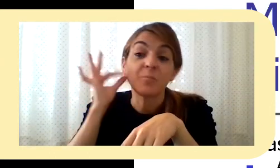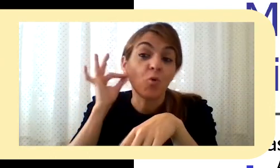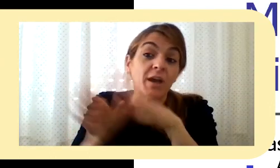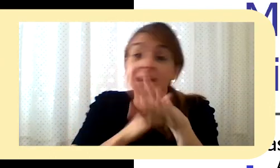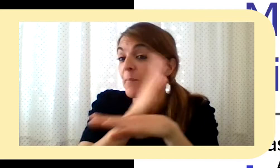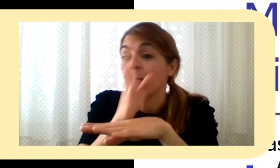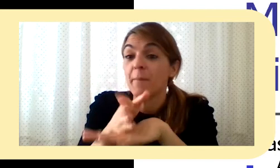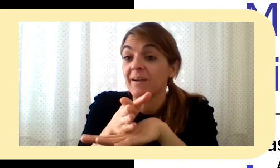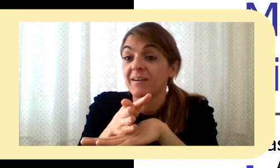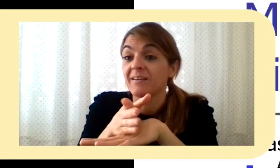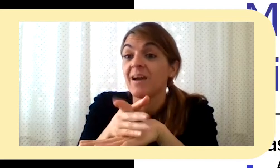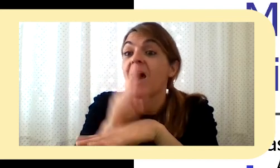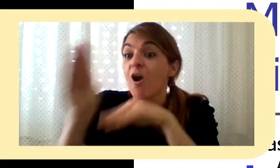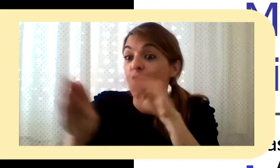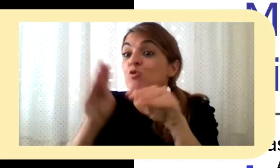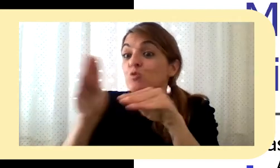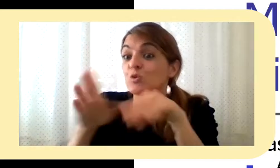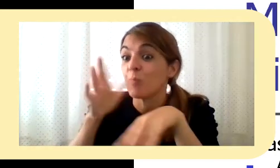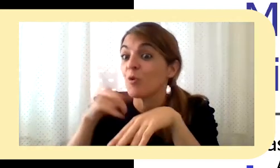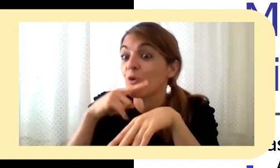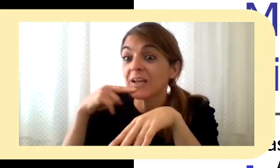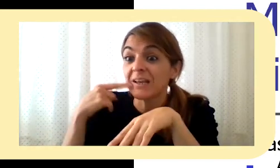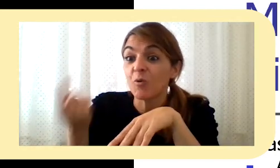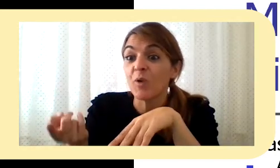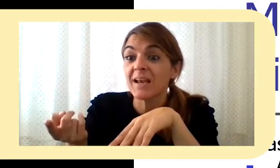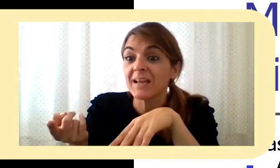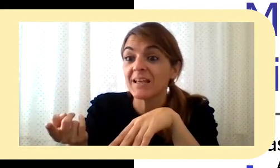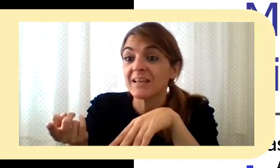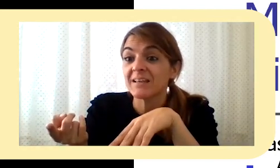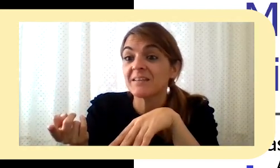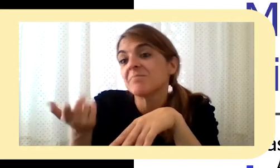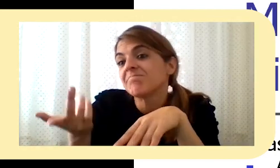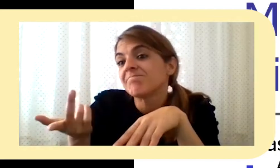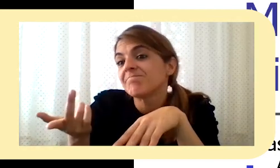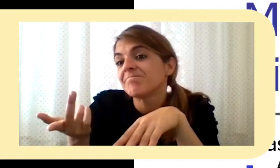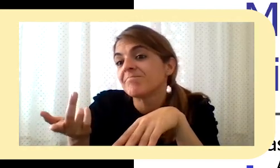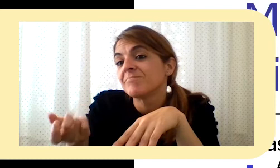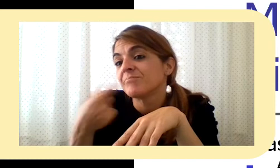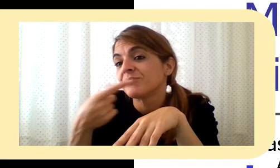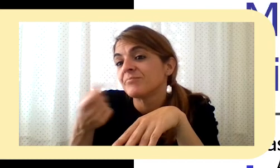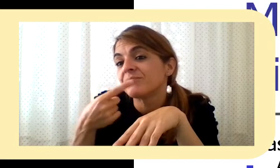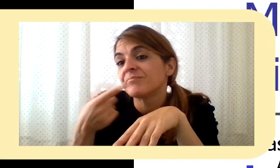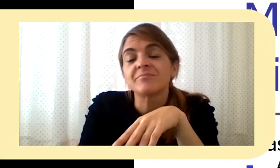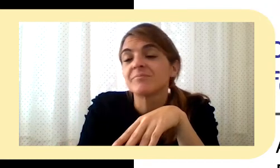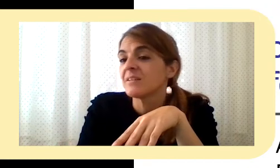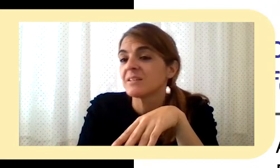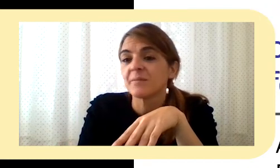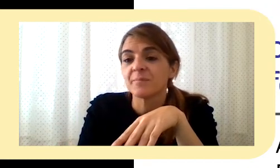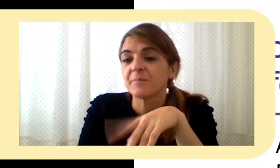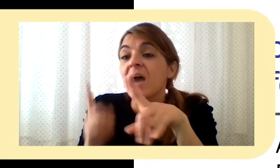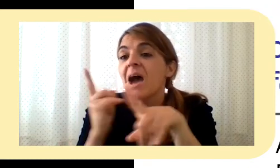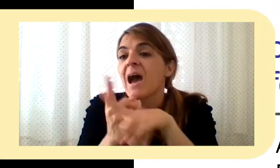le duele la menstruación, que es lo más probable, pues que le darán anticonceptivos, lo cual medicalizamos sin